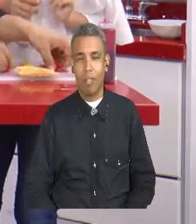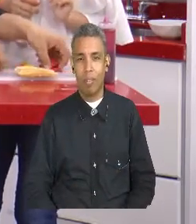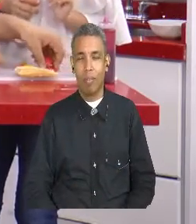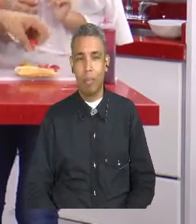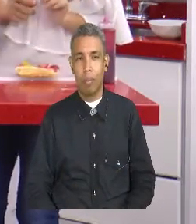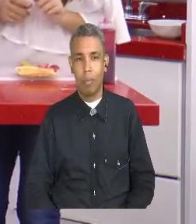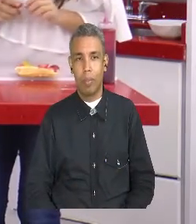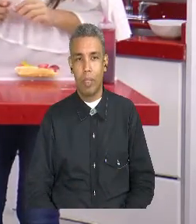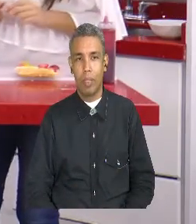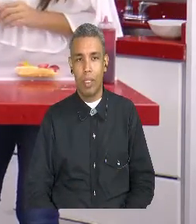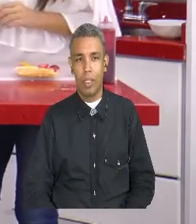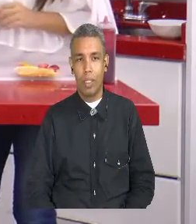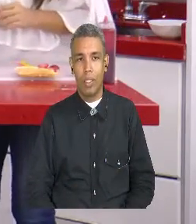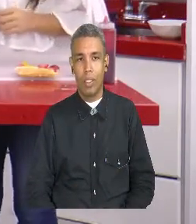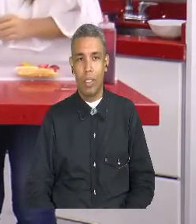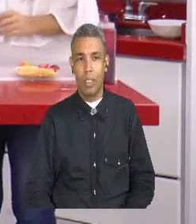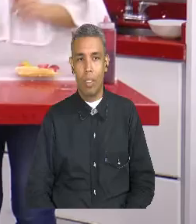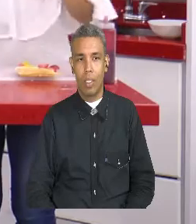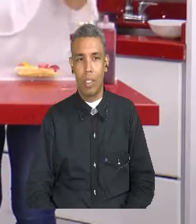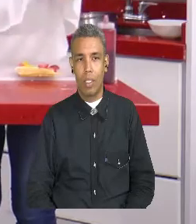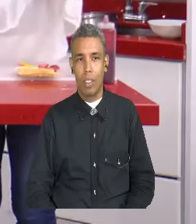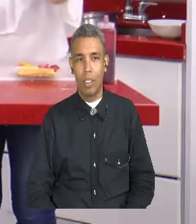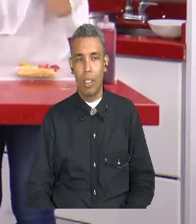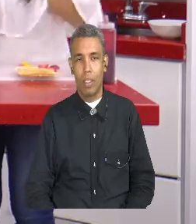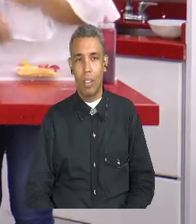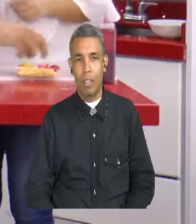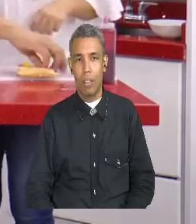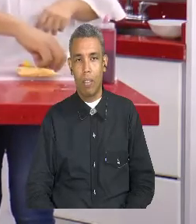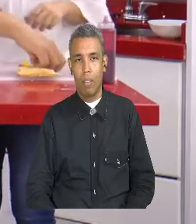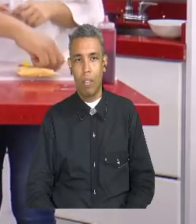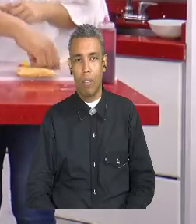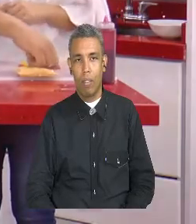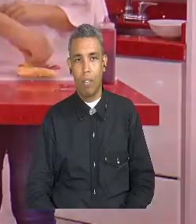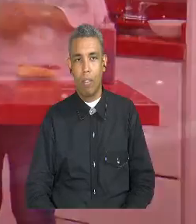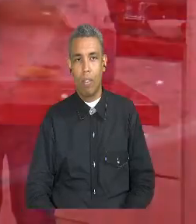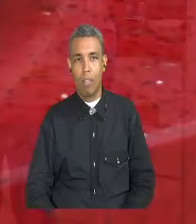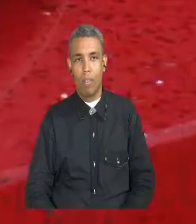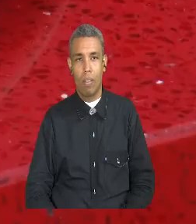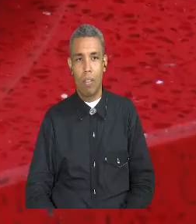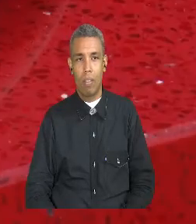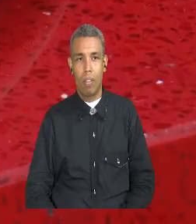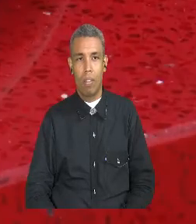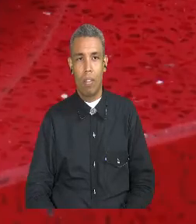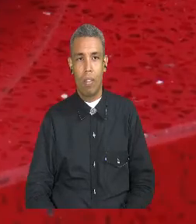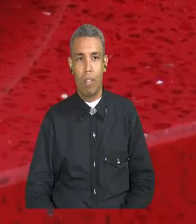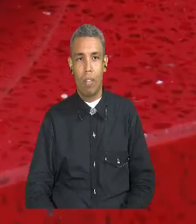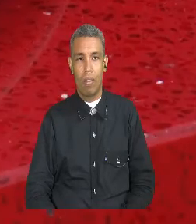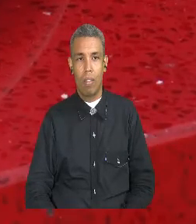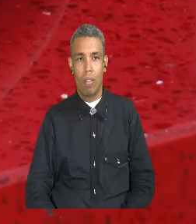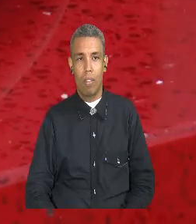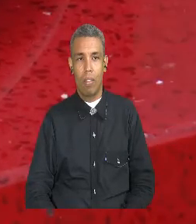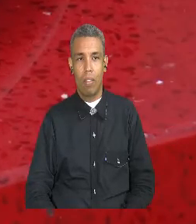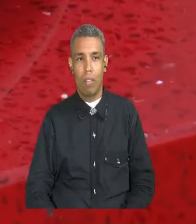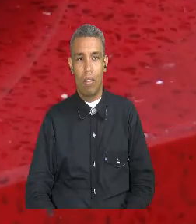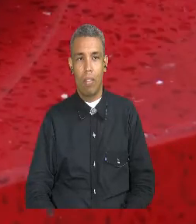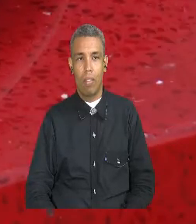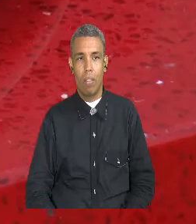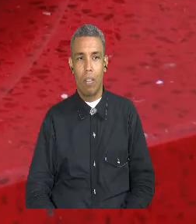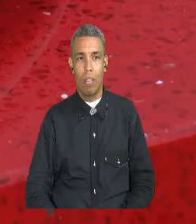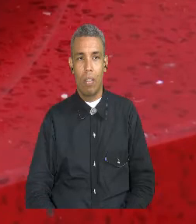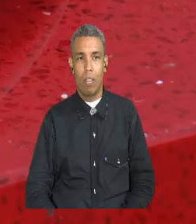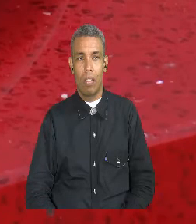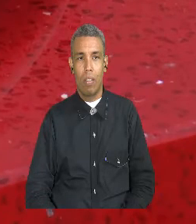Podrías colocarle la tapita, si deseas. Ya está terminando ¿Listo? De hacer también el emplatado. Tenés aquí unas